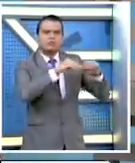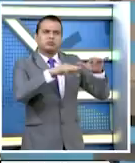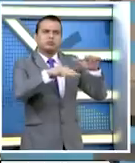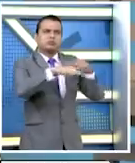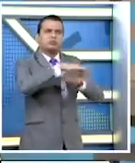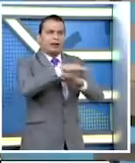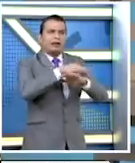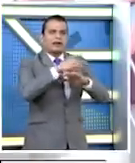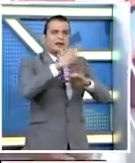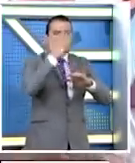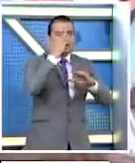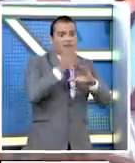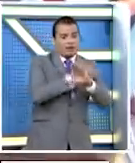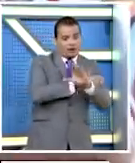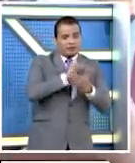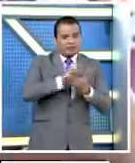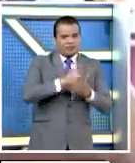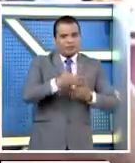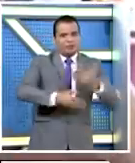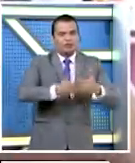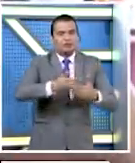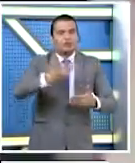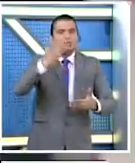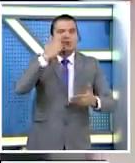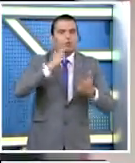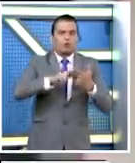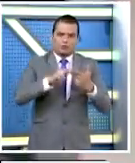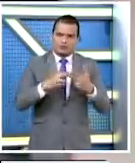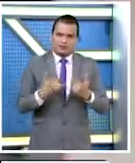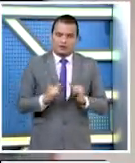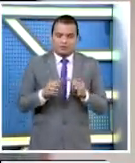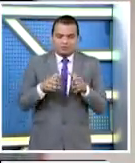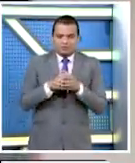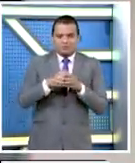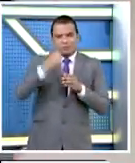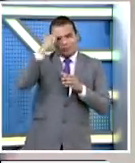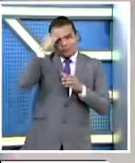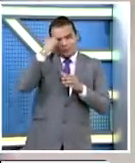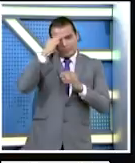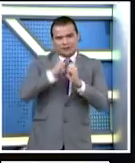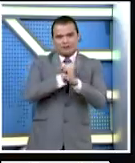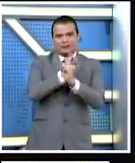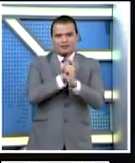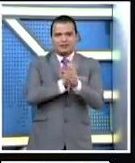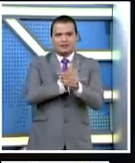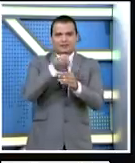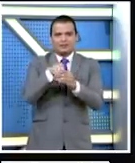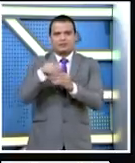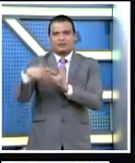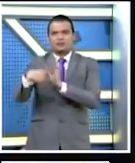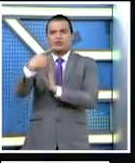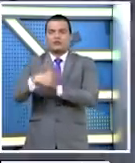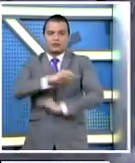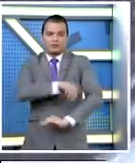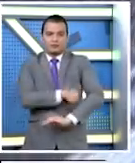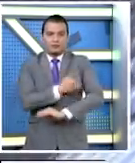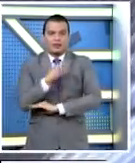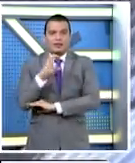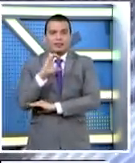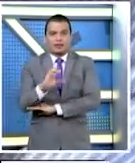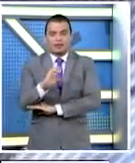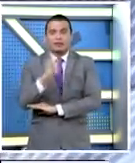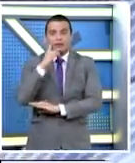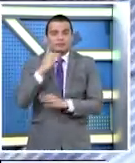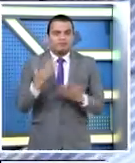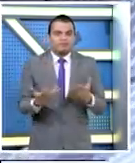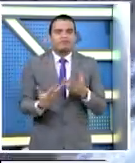colombiana docentes de la universidad icesi que hacen parte de la alianza cagua mintic trabajan en un proyecto que permitirá realizar de una manera más